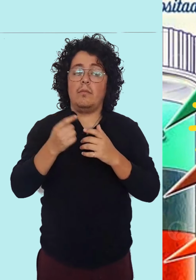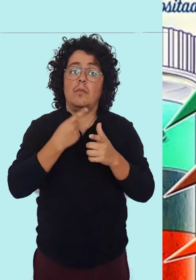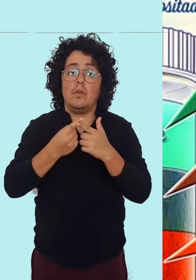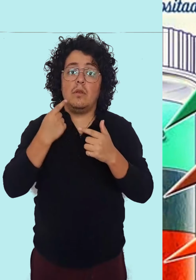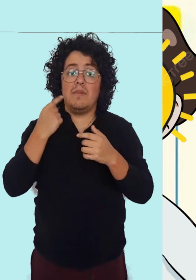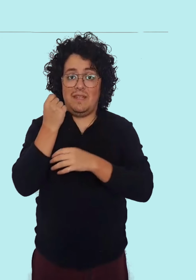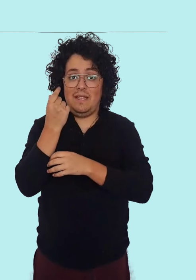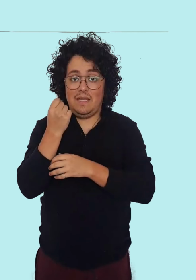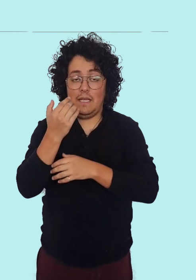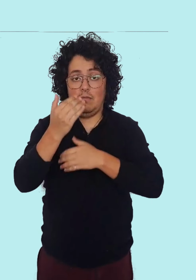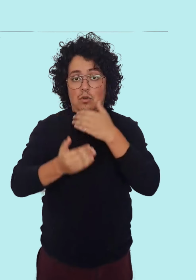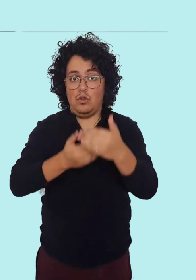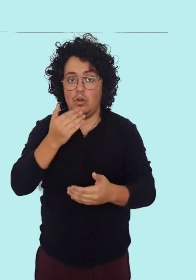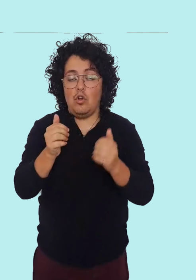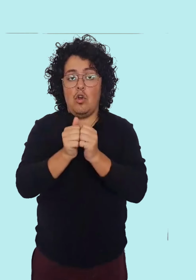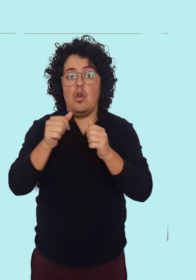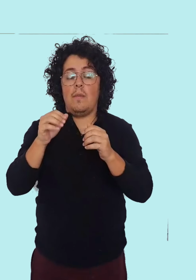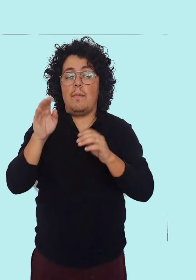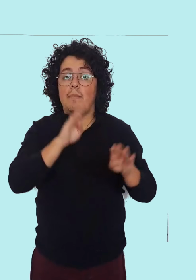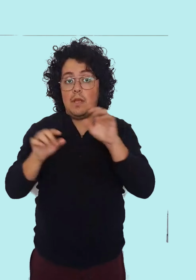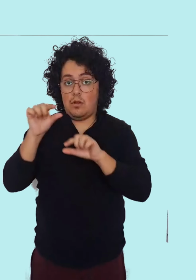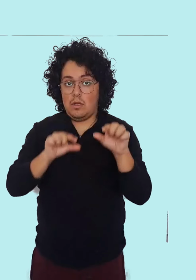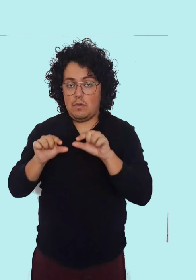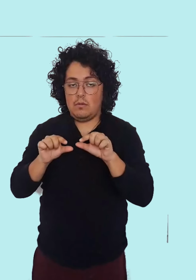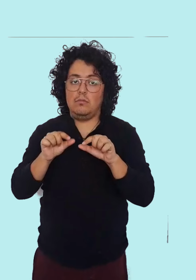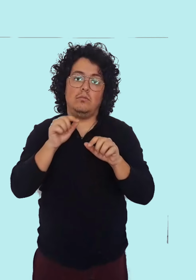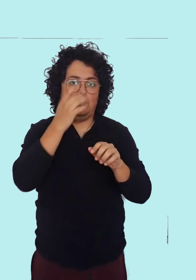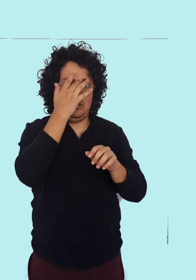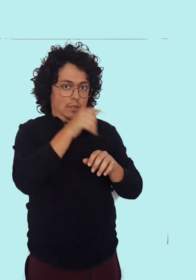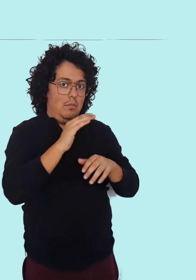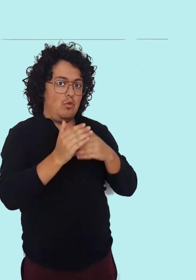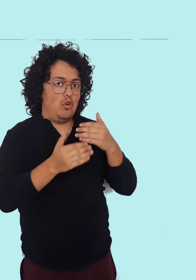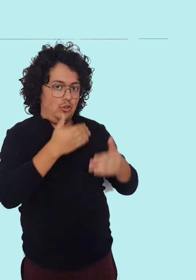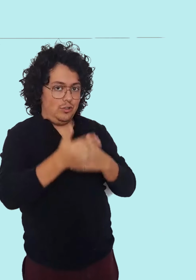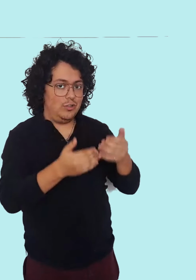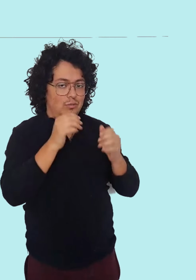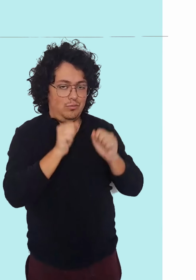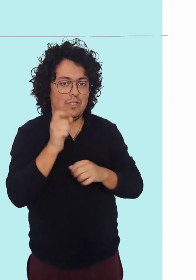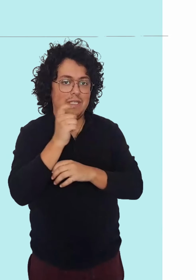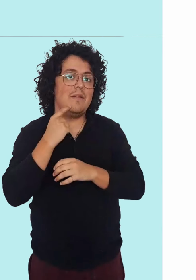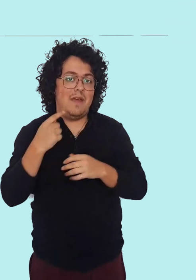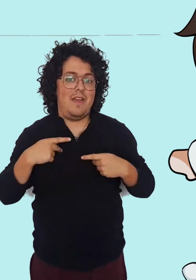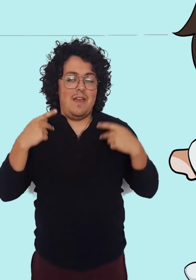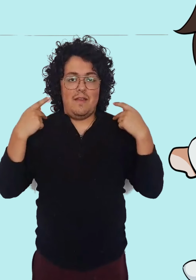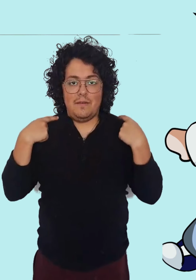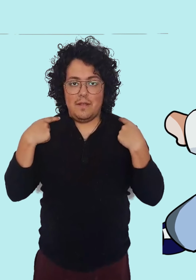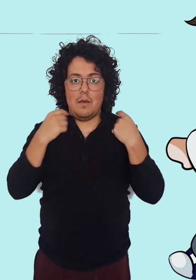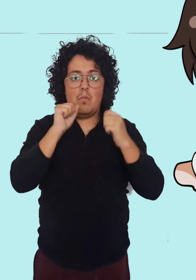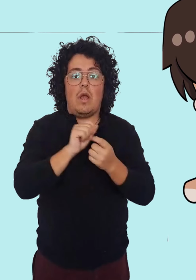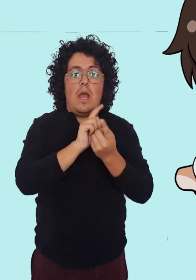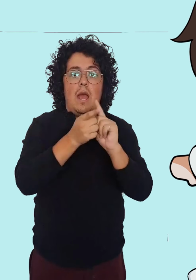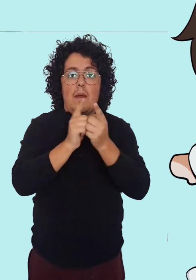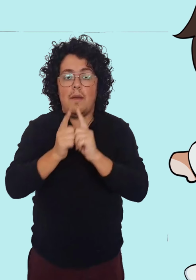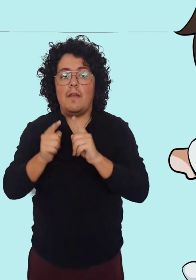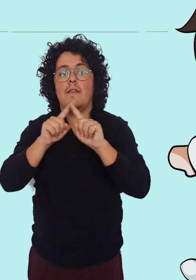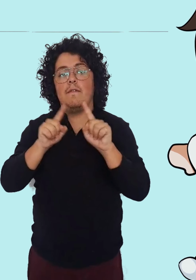y de luz. Esto, para entender sus ciclos biogeoquímicos, que por cierto, entre paréntesis, es el proceso por el